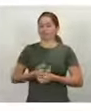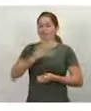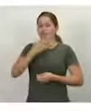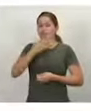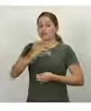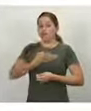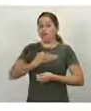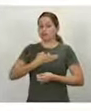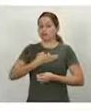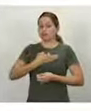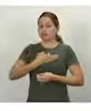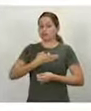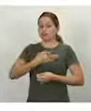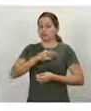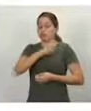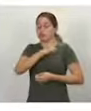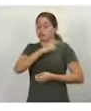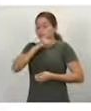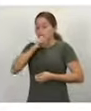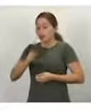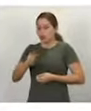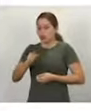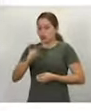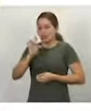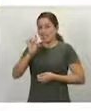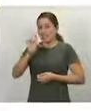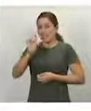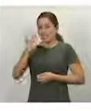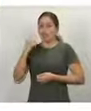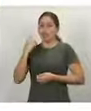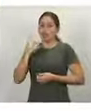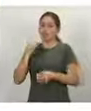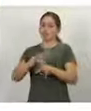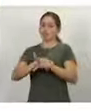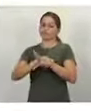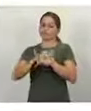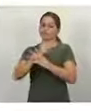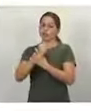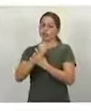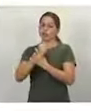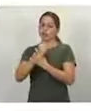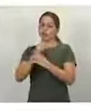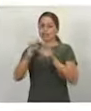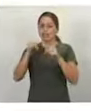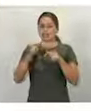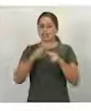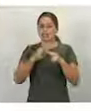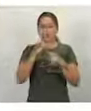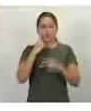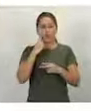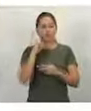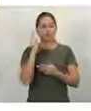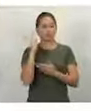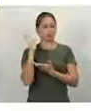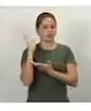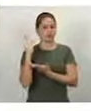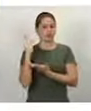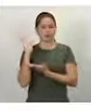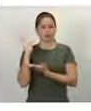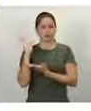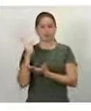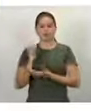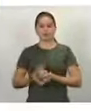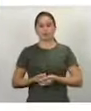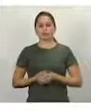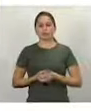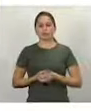condenado a 15 años de prisión en el llamado presidio modelo de la isla de